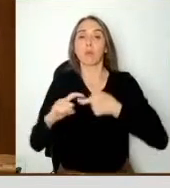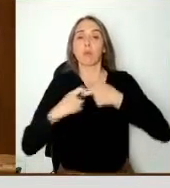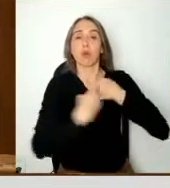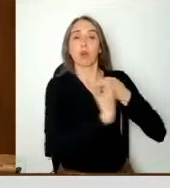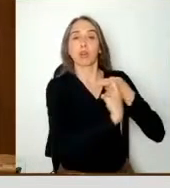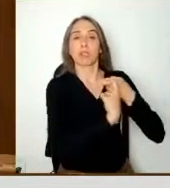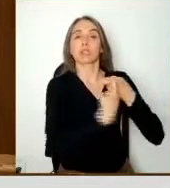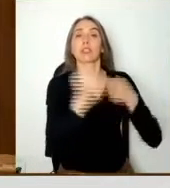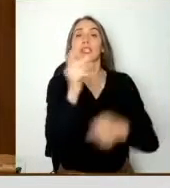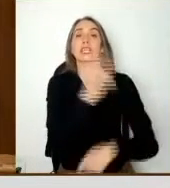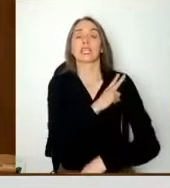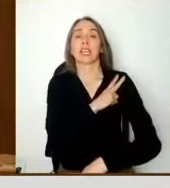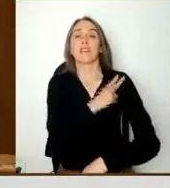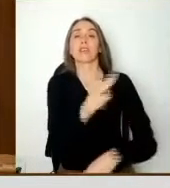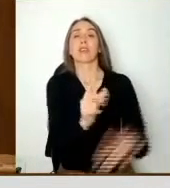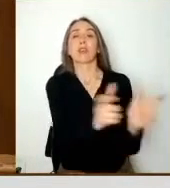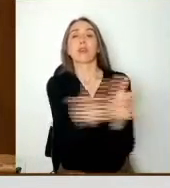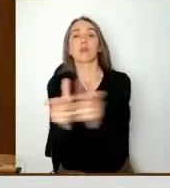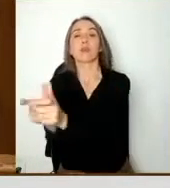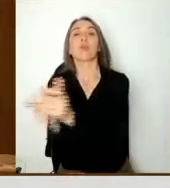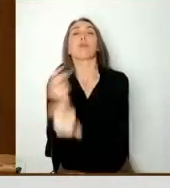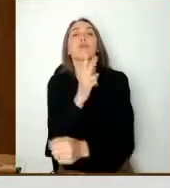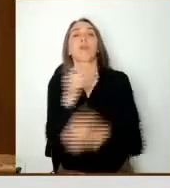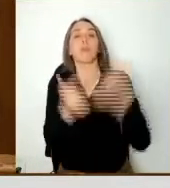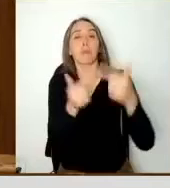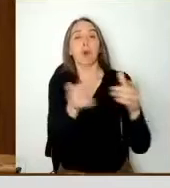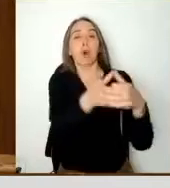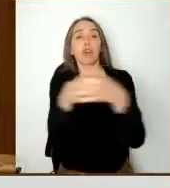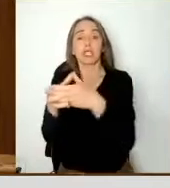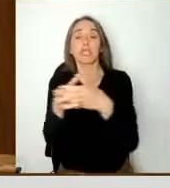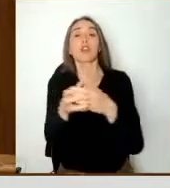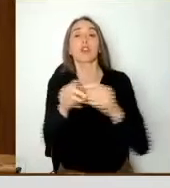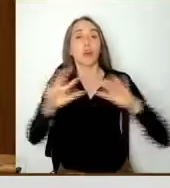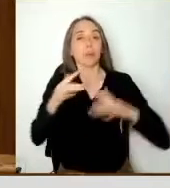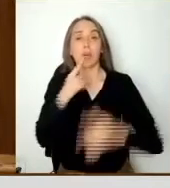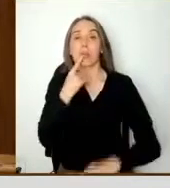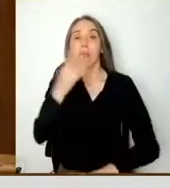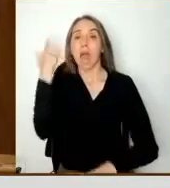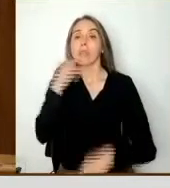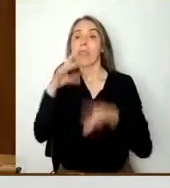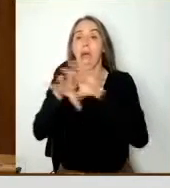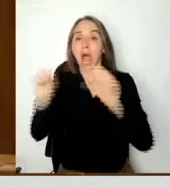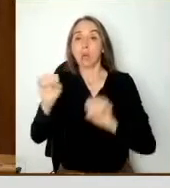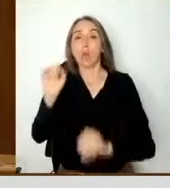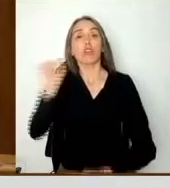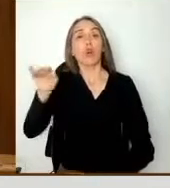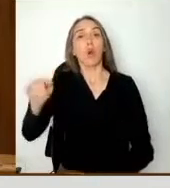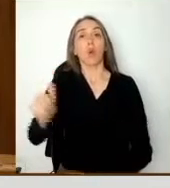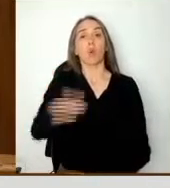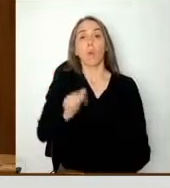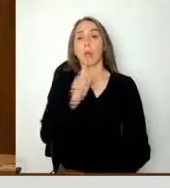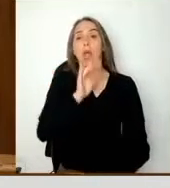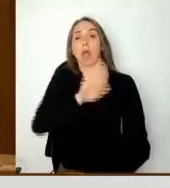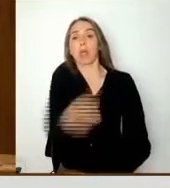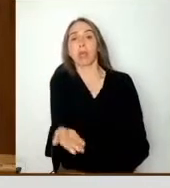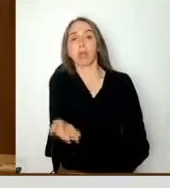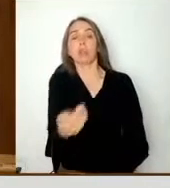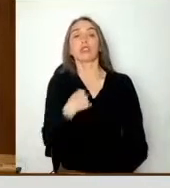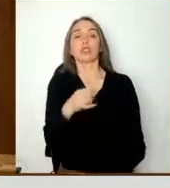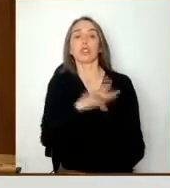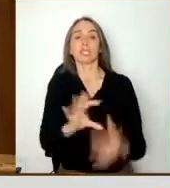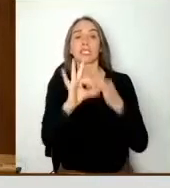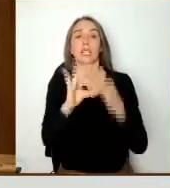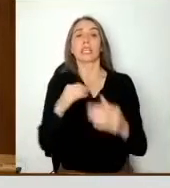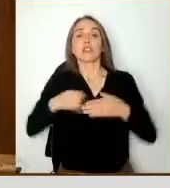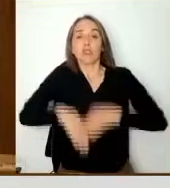jefes de comité que se la jugaron por el cumplimiento de este acuerdo y, por supuesto, a Chile, porque soy hija de esta patria.